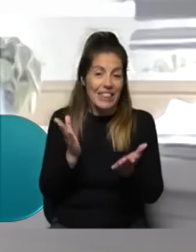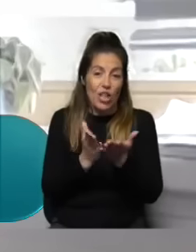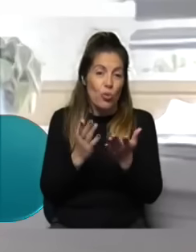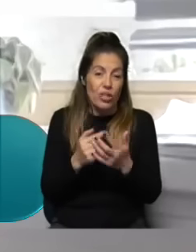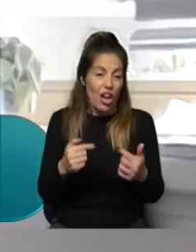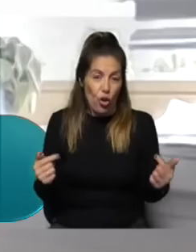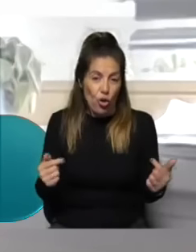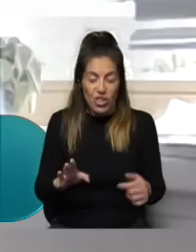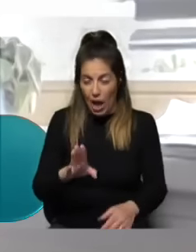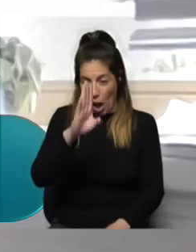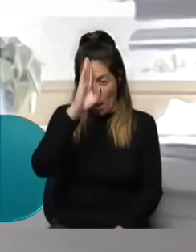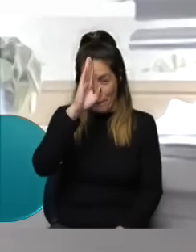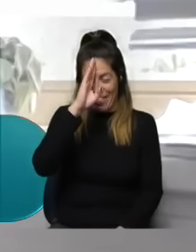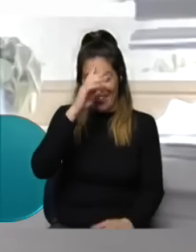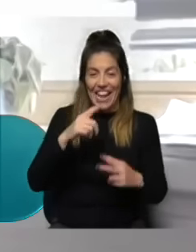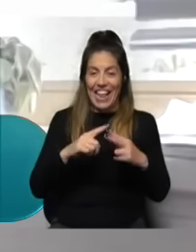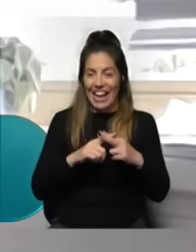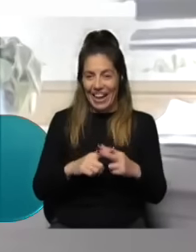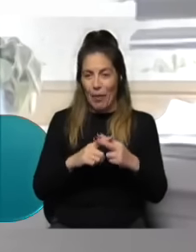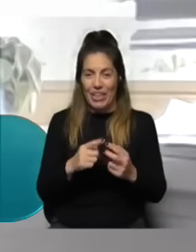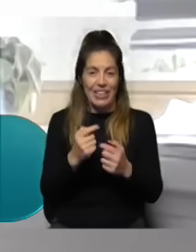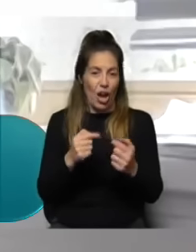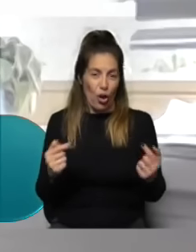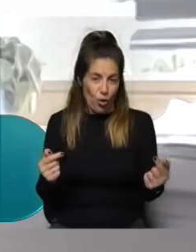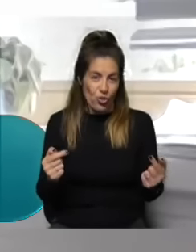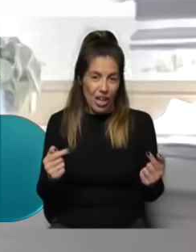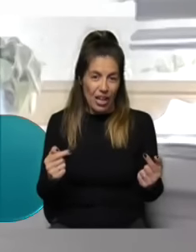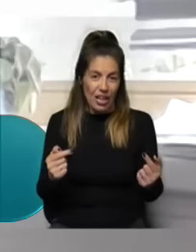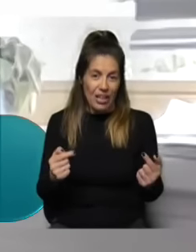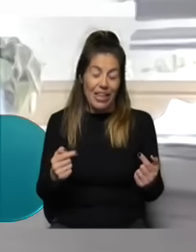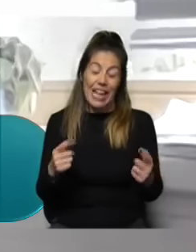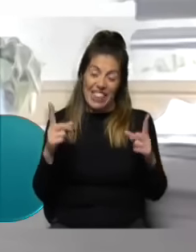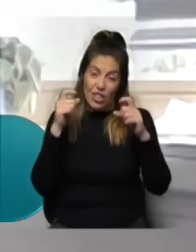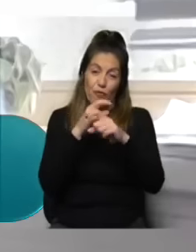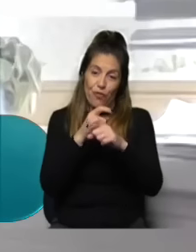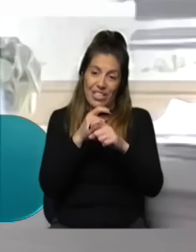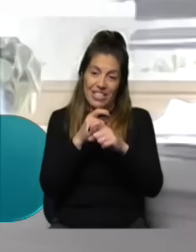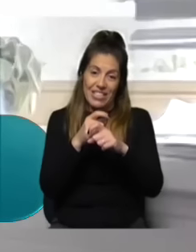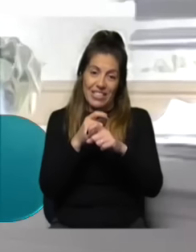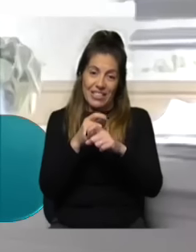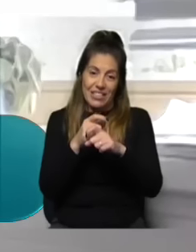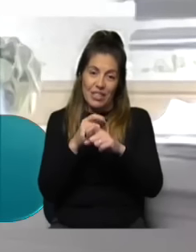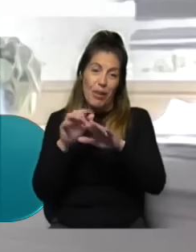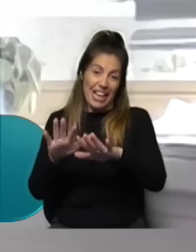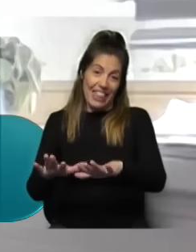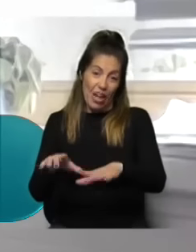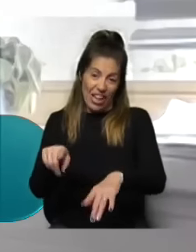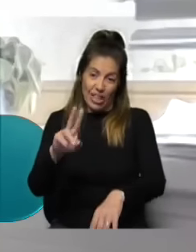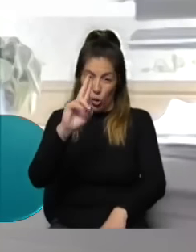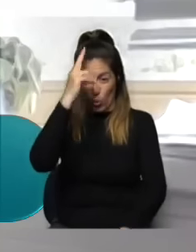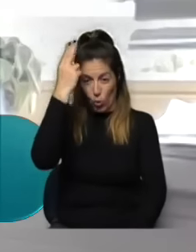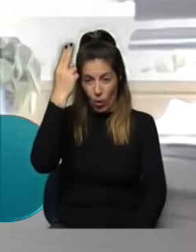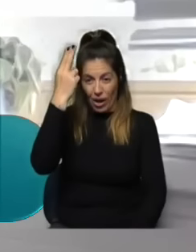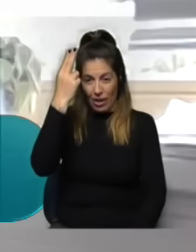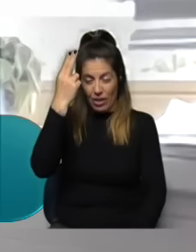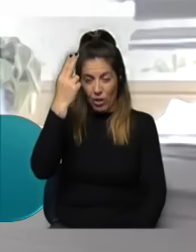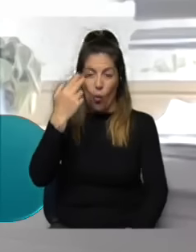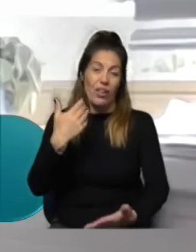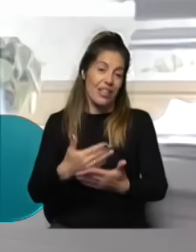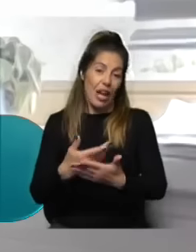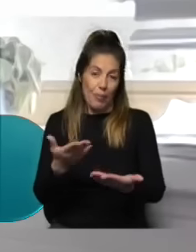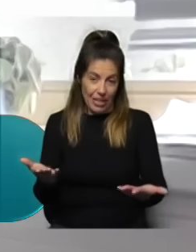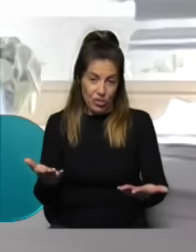de aprender herramientas y cosas que me hubiera sido muy difícil llegar en Uruguay o acercarme.